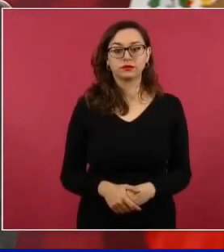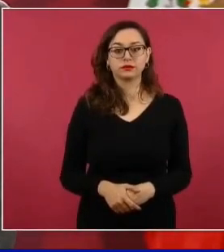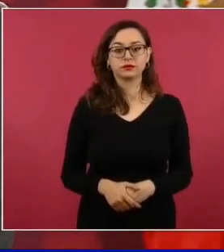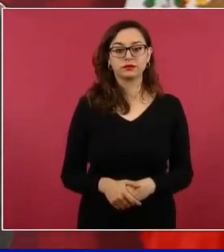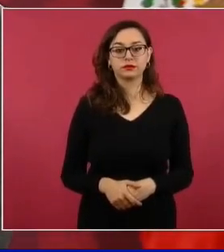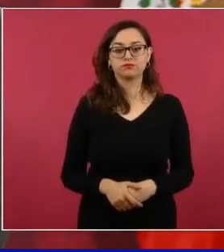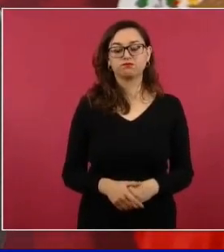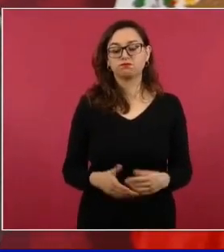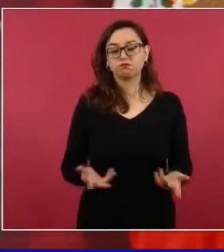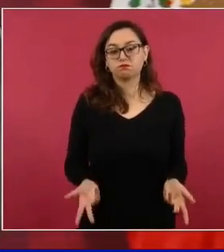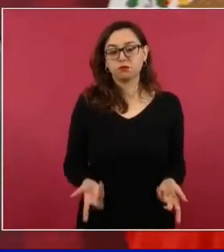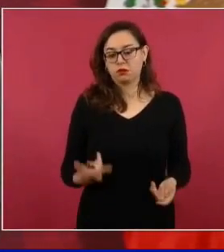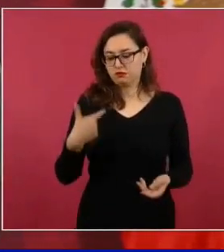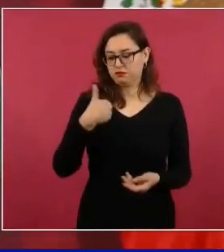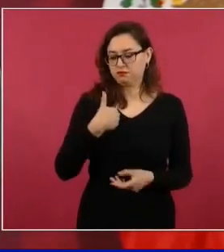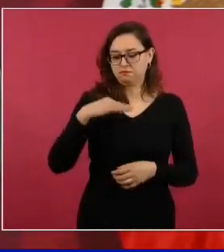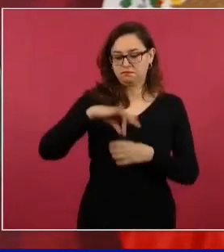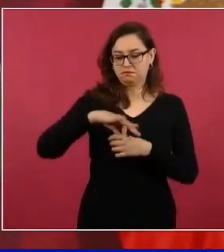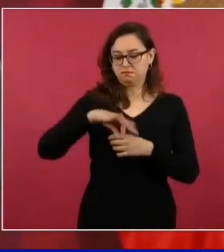electo,